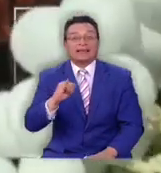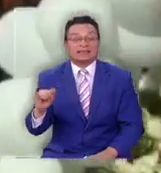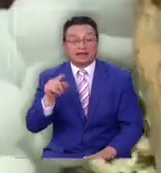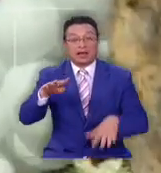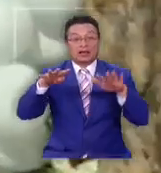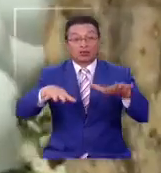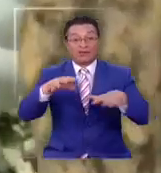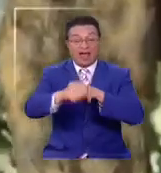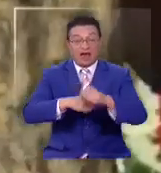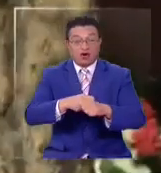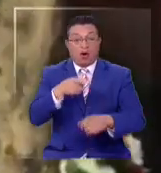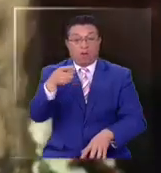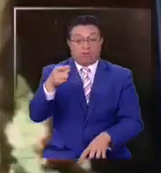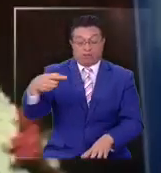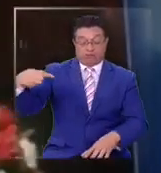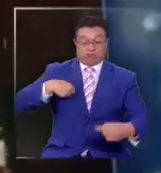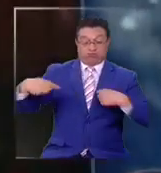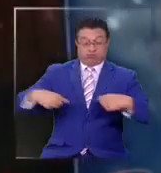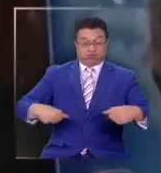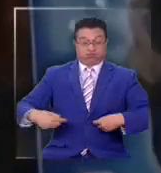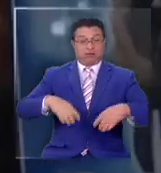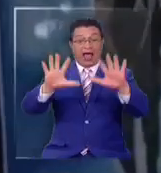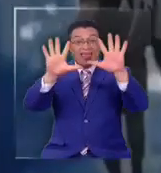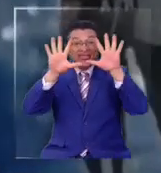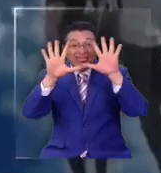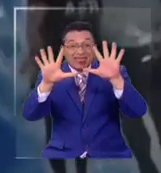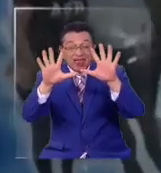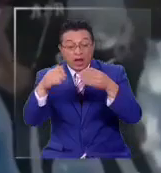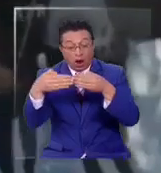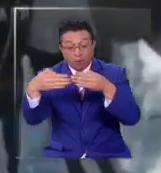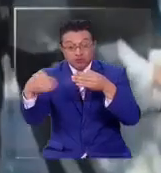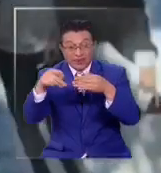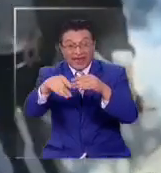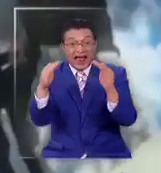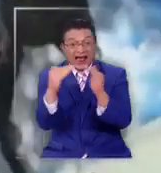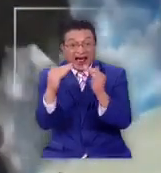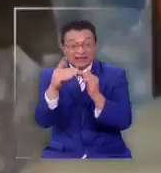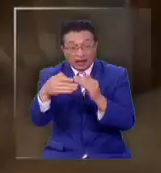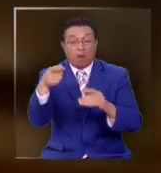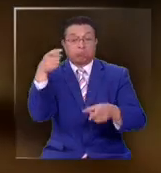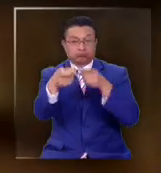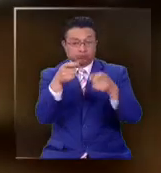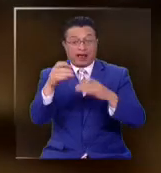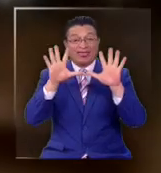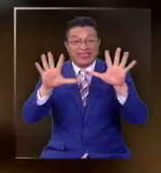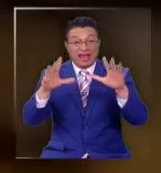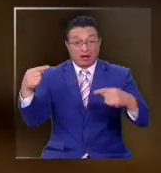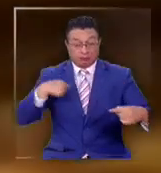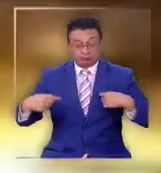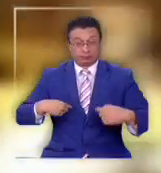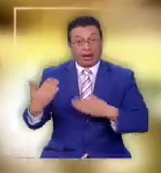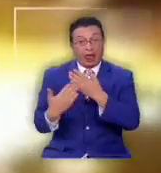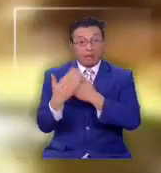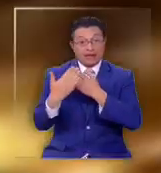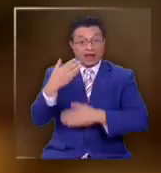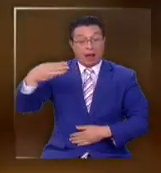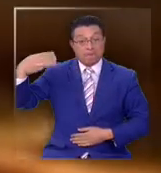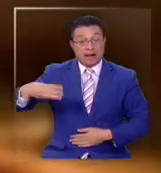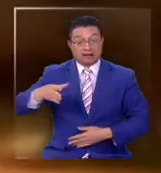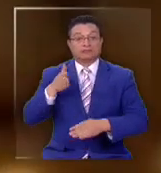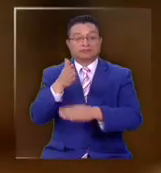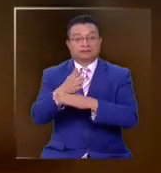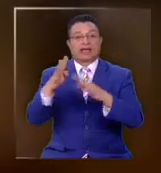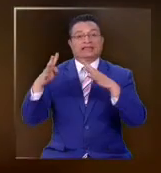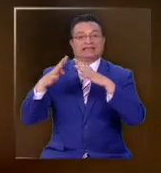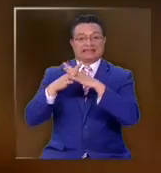fue acribillado, recibió más de 10 disparos en la puerta de su casa. La mañana del martes el cortejo recorrió